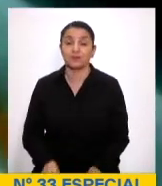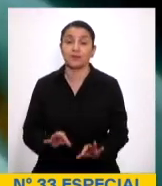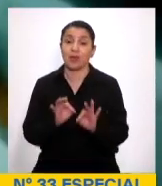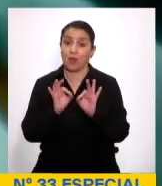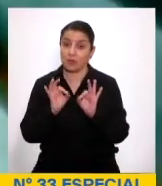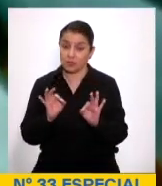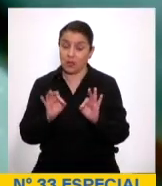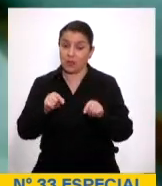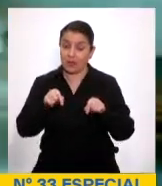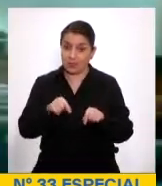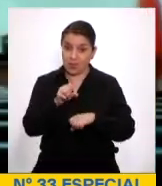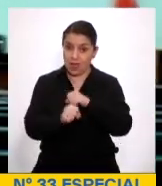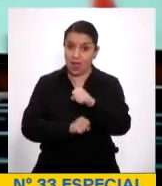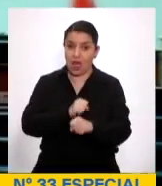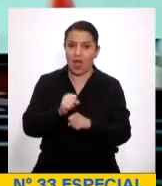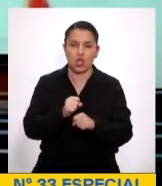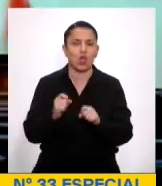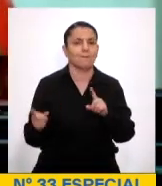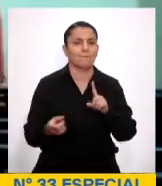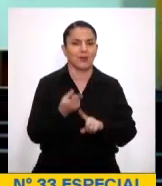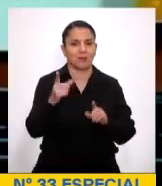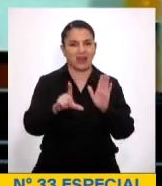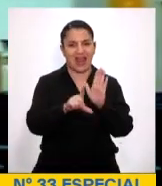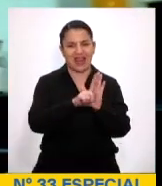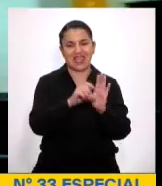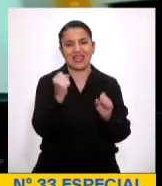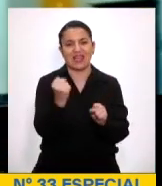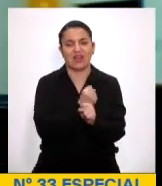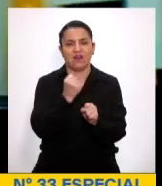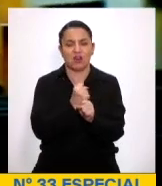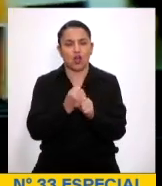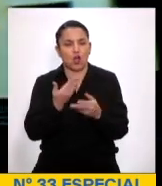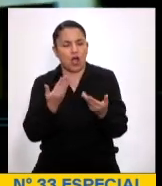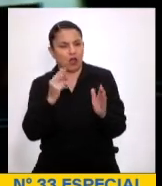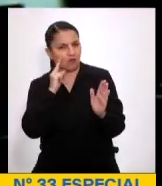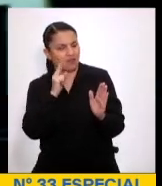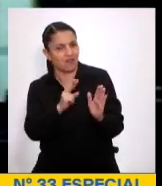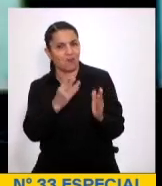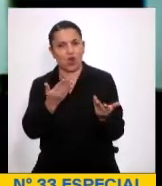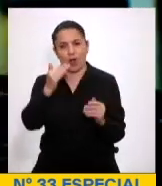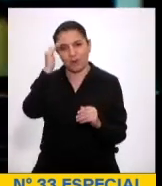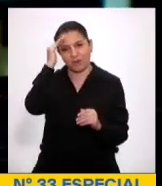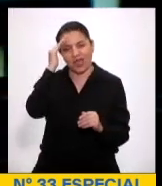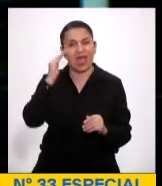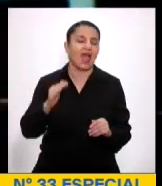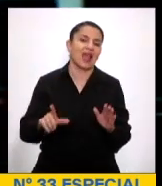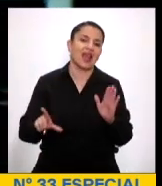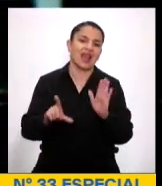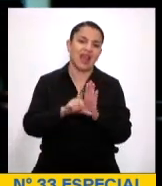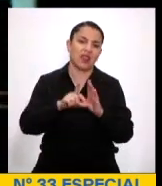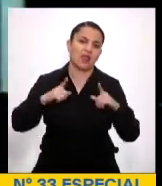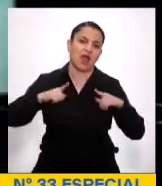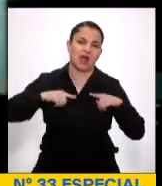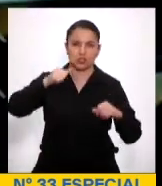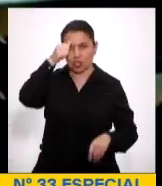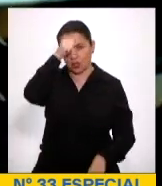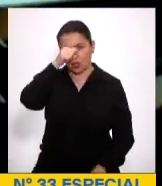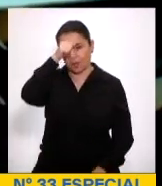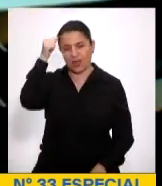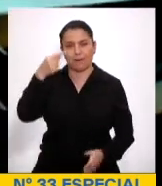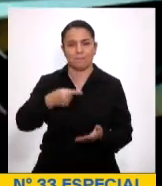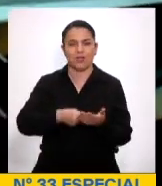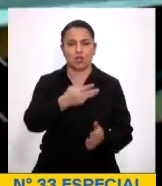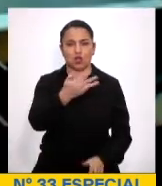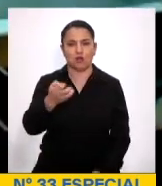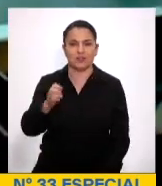en que se dictan las primeras leyes laborales que hoy nos parecen casi anecdóticas la ley del Descanso dominical de 1904 y la